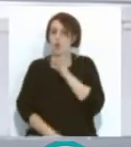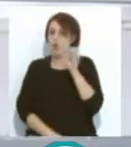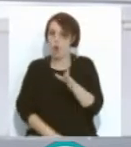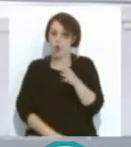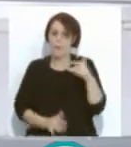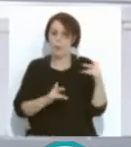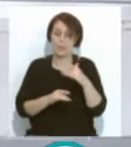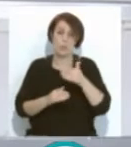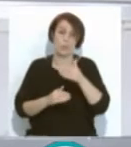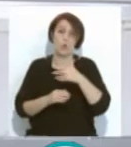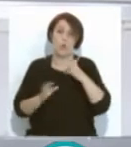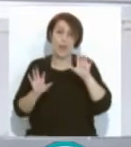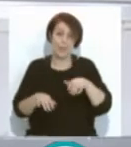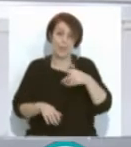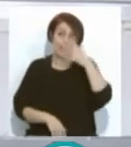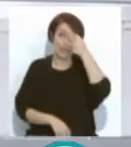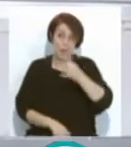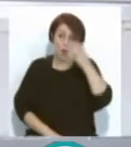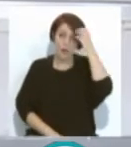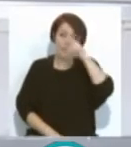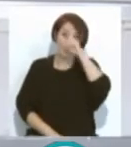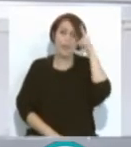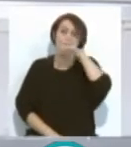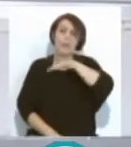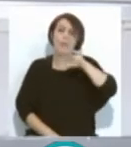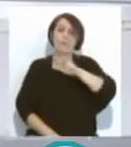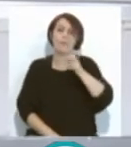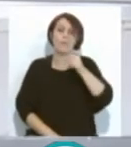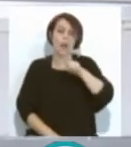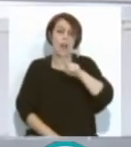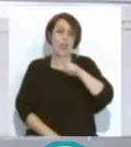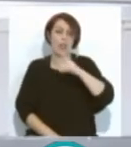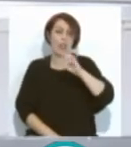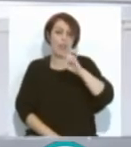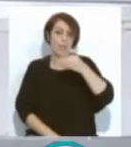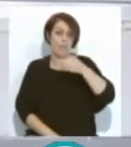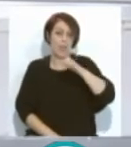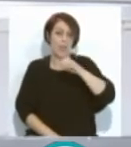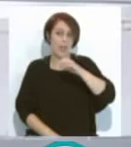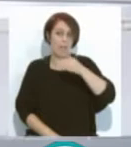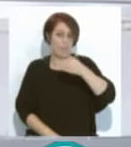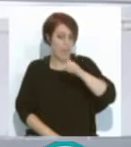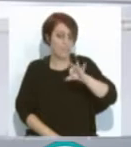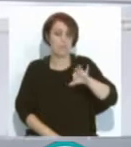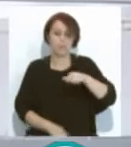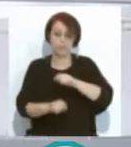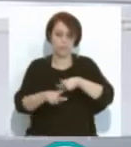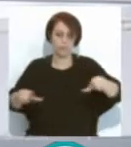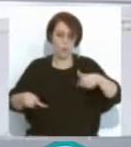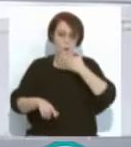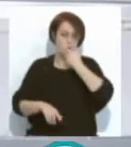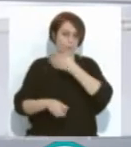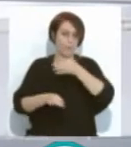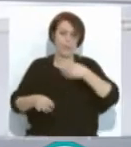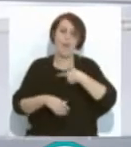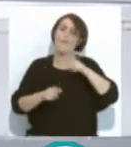partido del Cádiz, no sé cuál es, me parece que con el Real Madrid allá en Valdebeba, ¿no? Aparte conoce el campo a la perfección. Felicidades